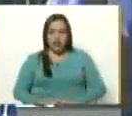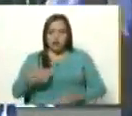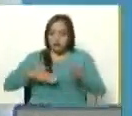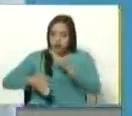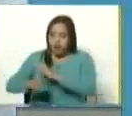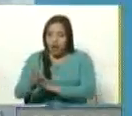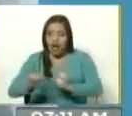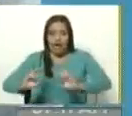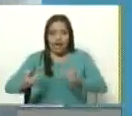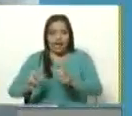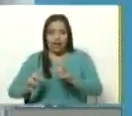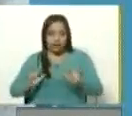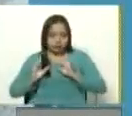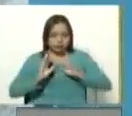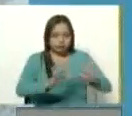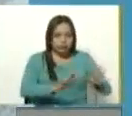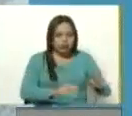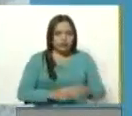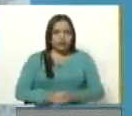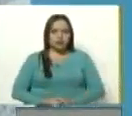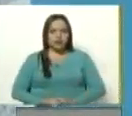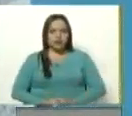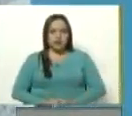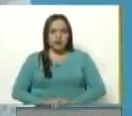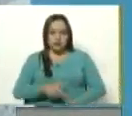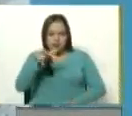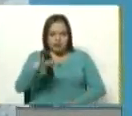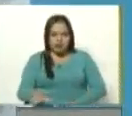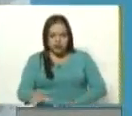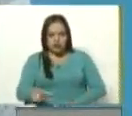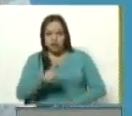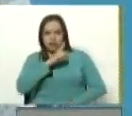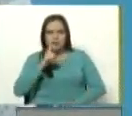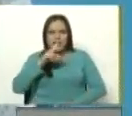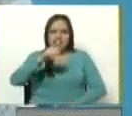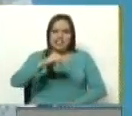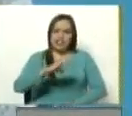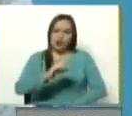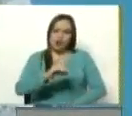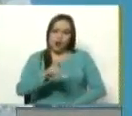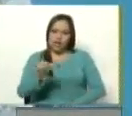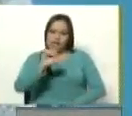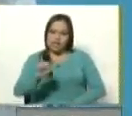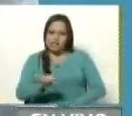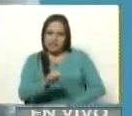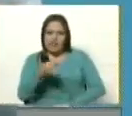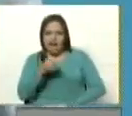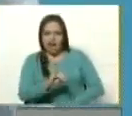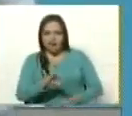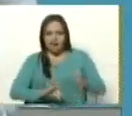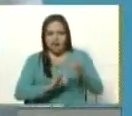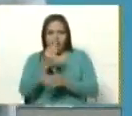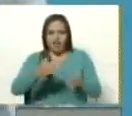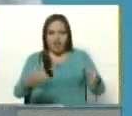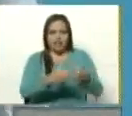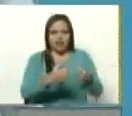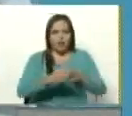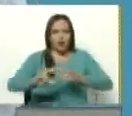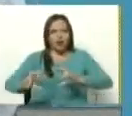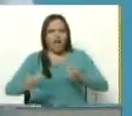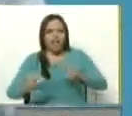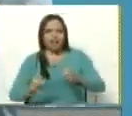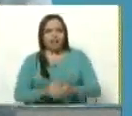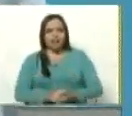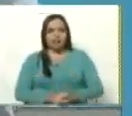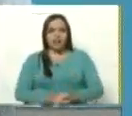abril, Nicolás lo detiene, Nicolás Rivera, que era parte de nuestro equipo fundador de la Radio Perola, y empieza toda una persecución en